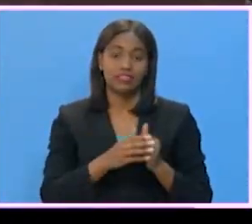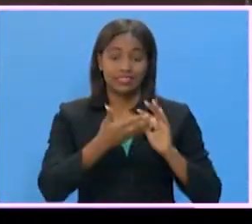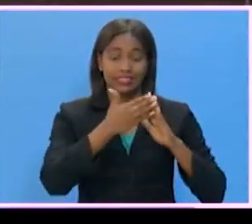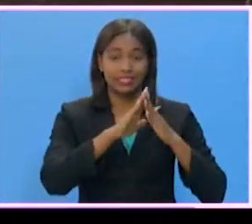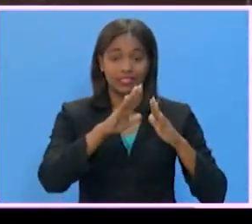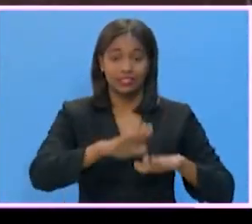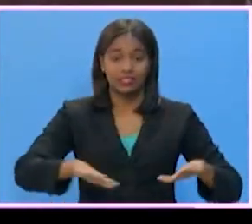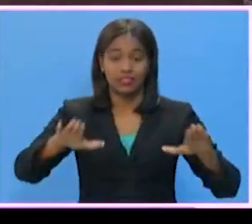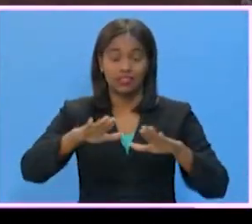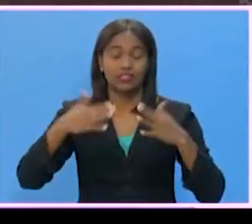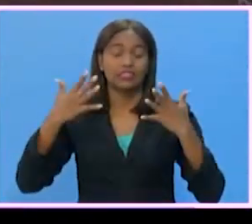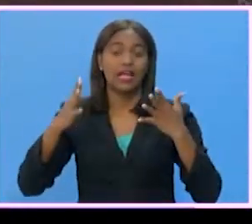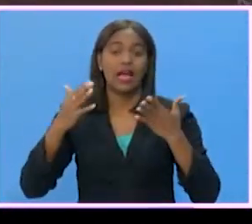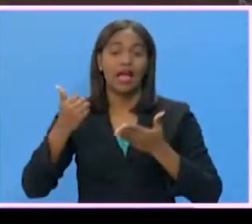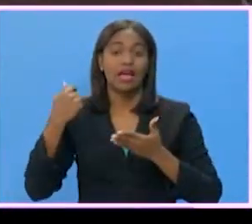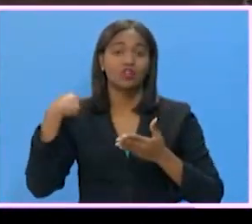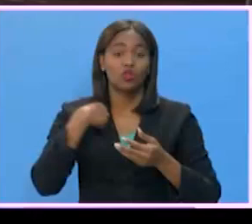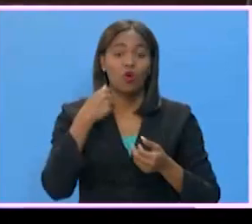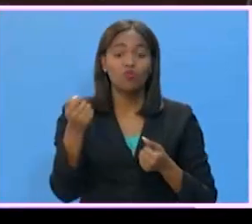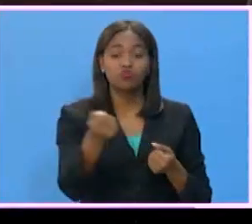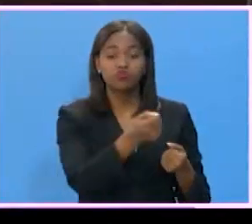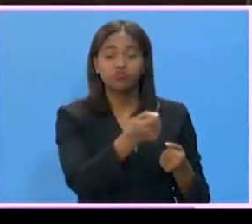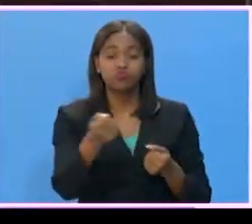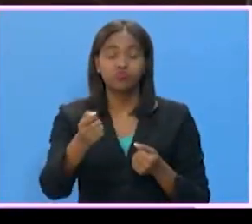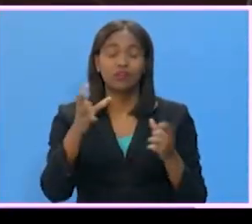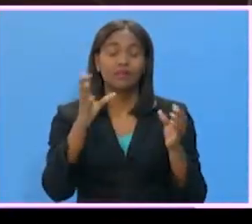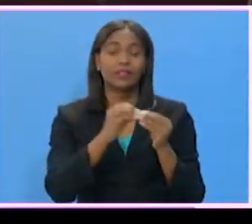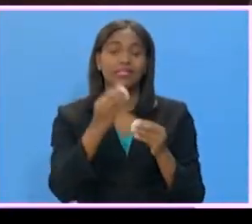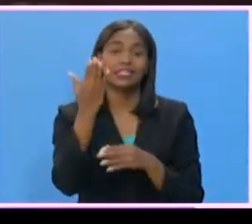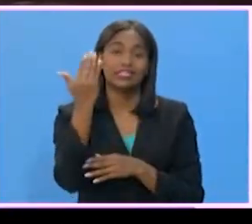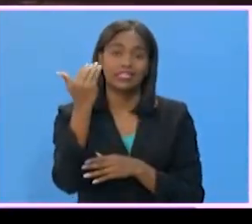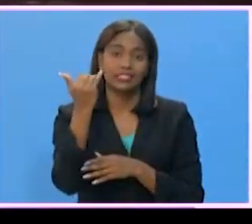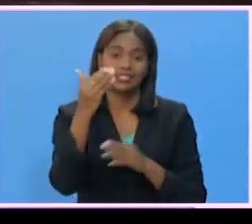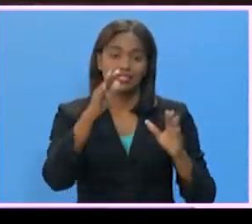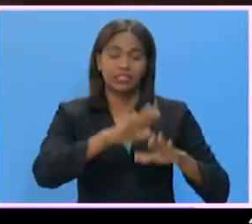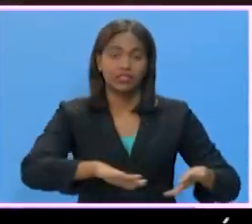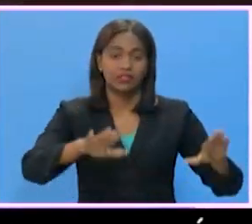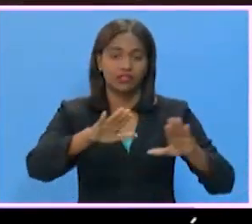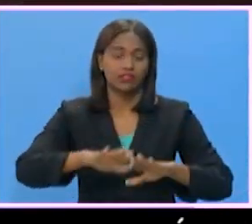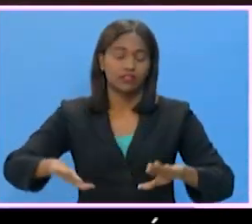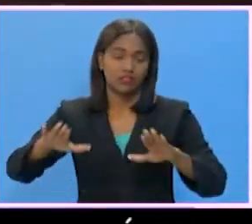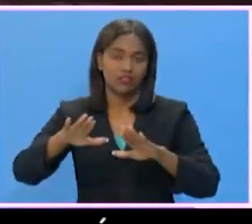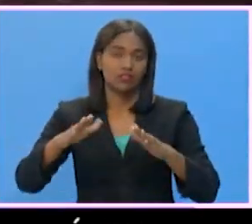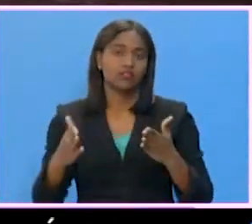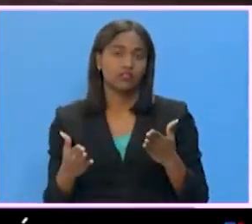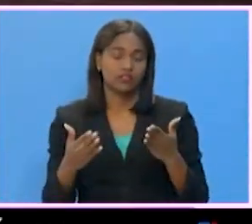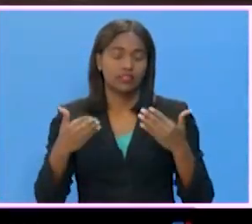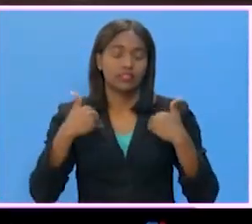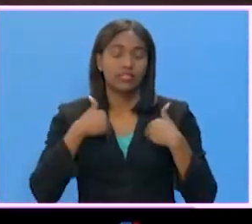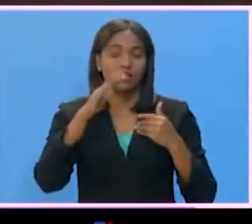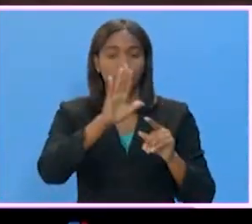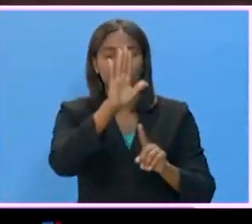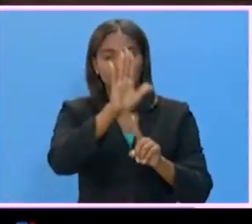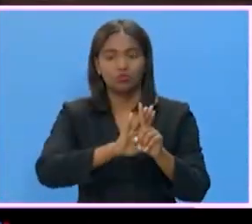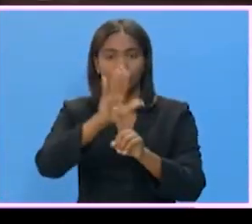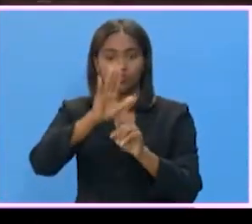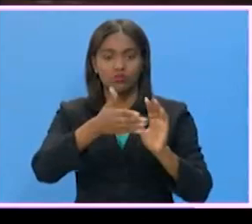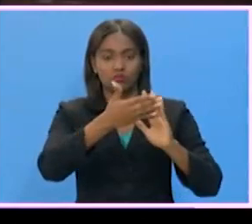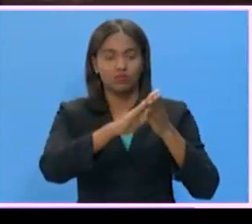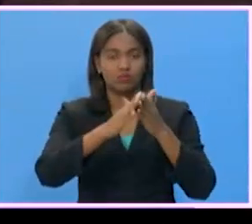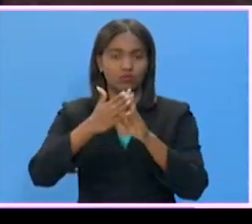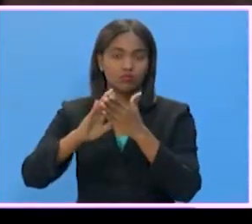sectores ya hemos impactado las 15 áreas. Las 15 áreas tienen sus